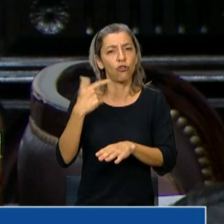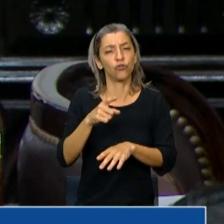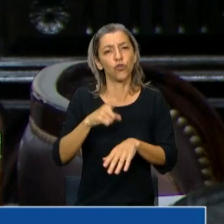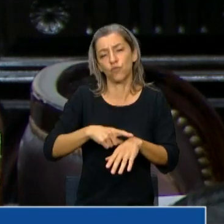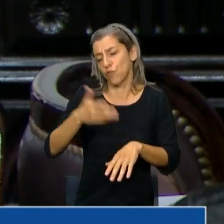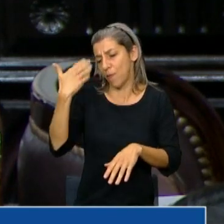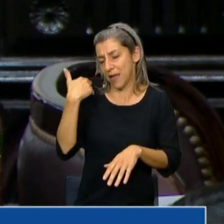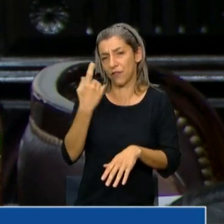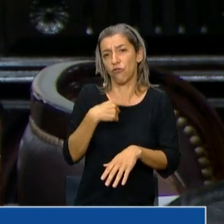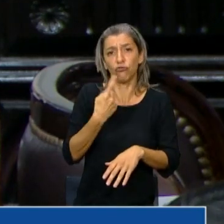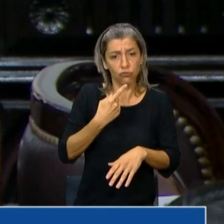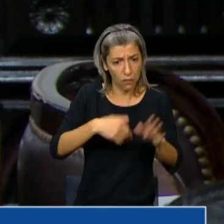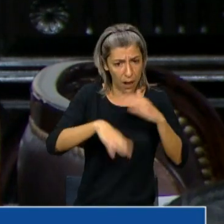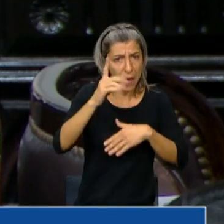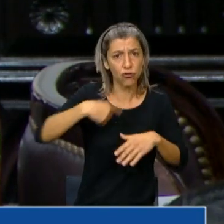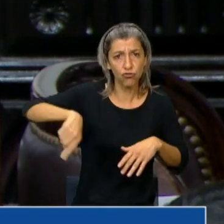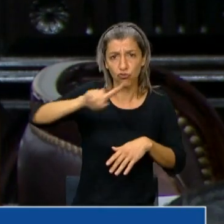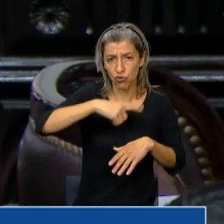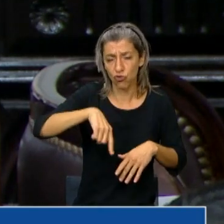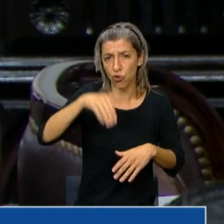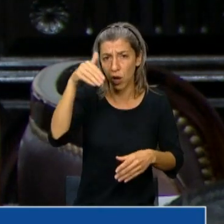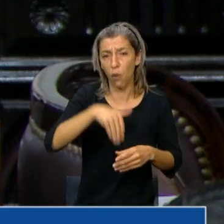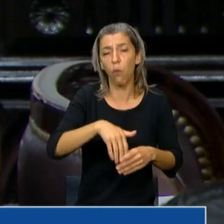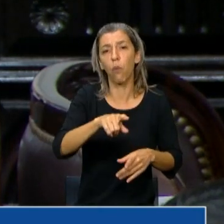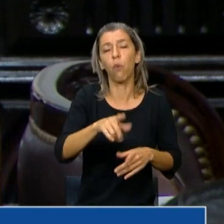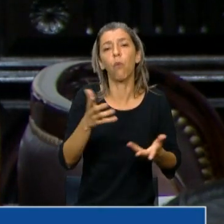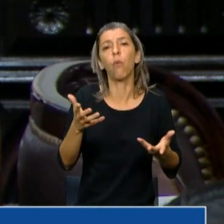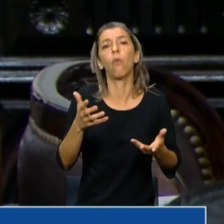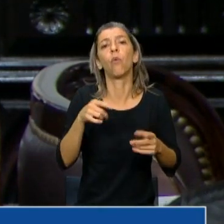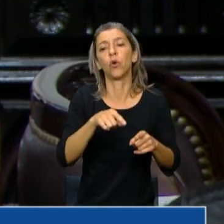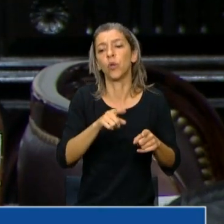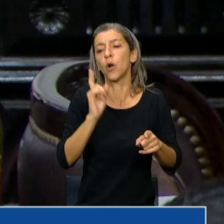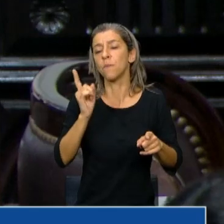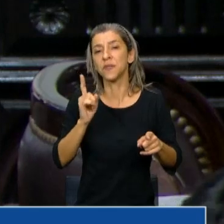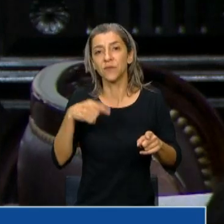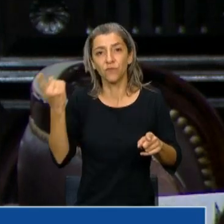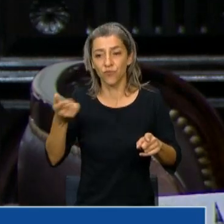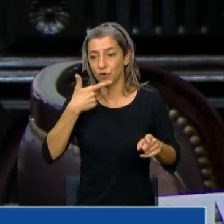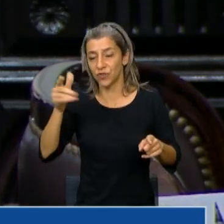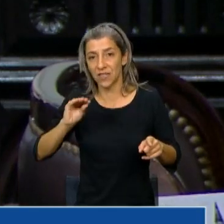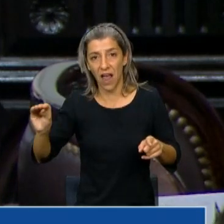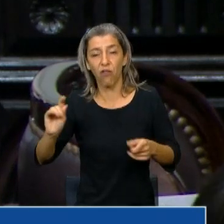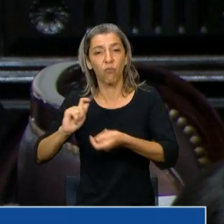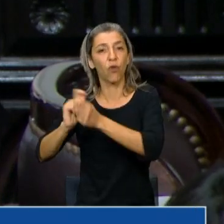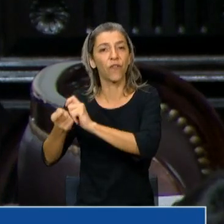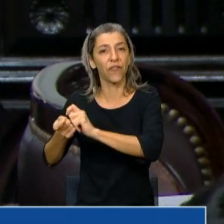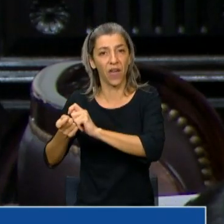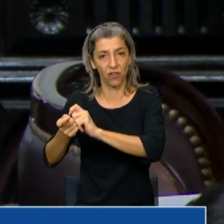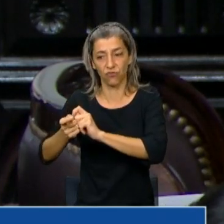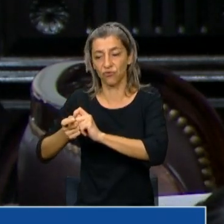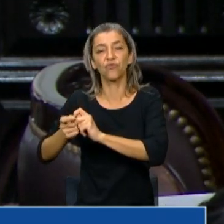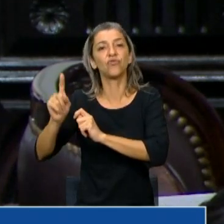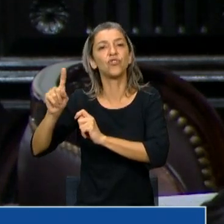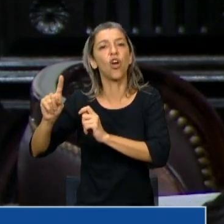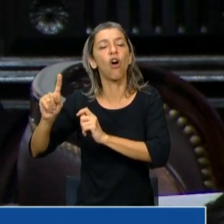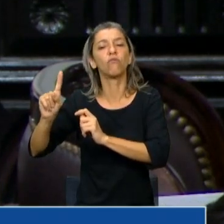en su momento como mayoría, que no fue finalmente aprobado, lo que ha aprobado y modificado el Senado es un índice de actualización.